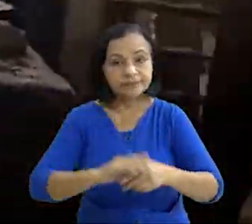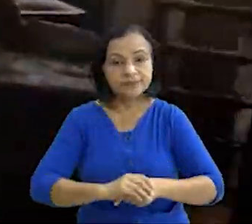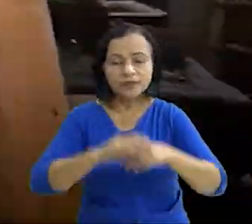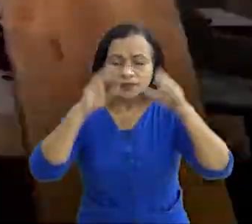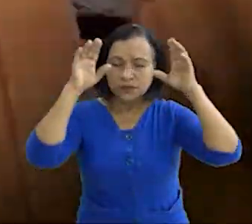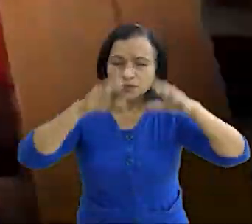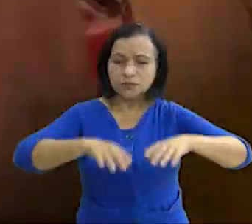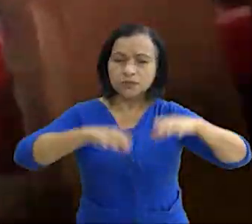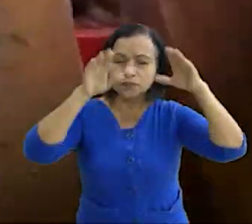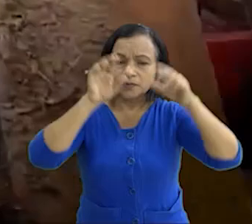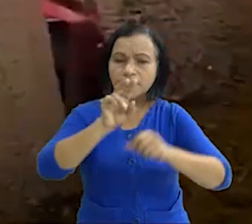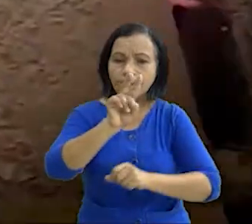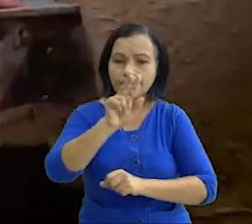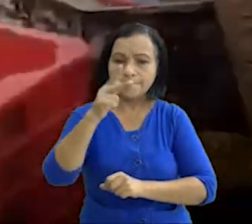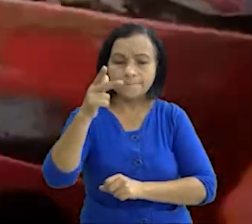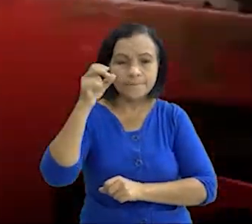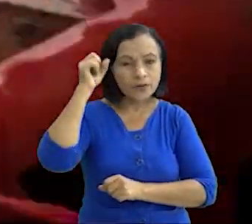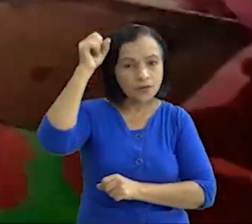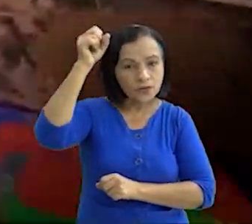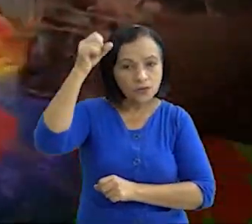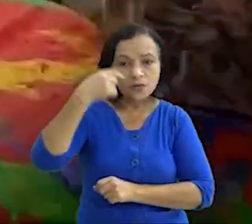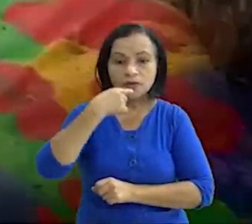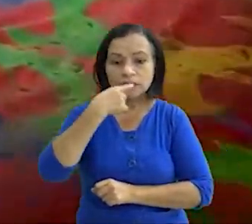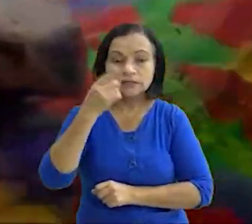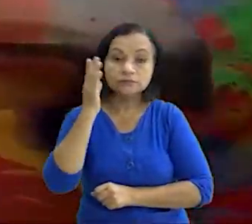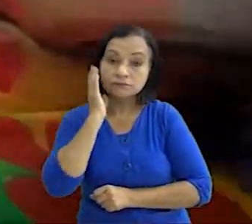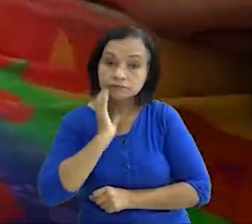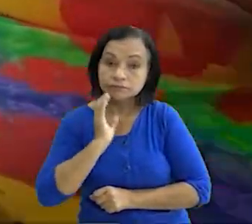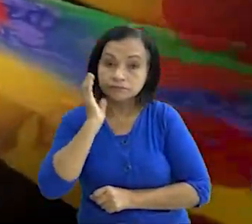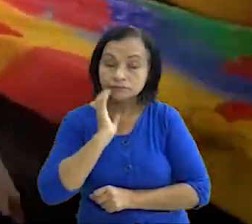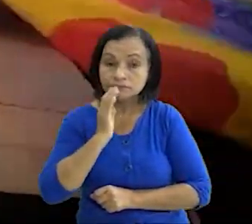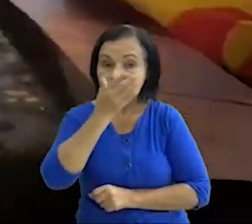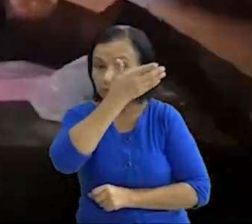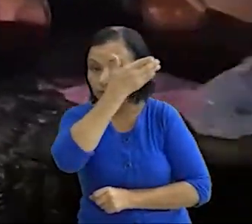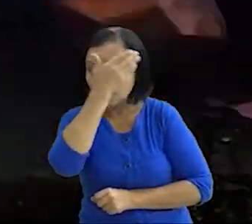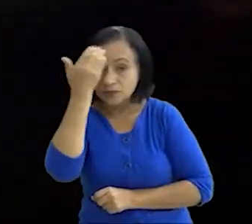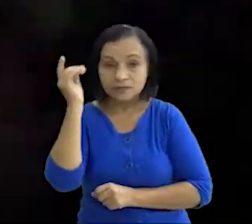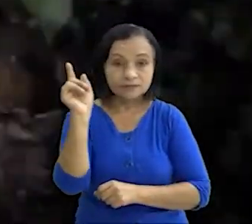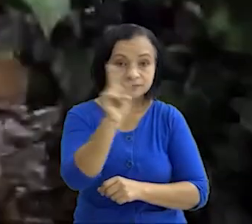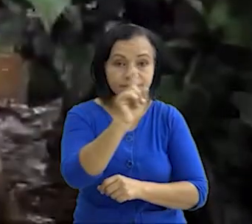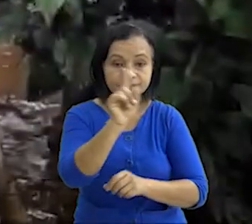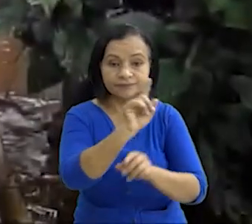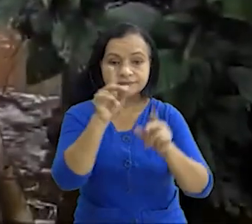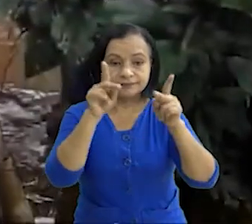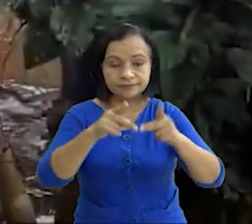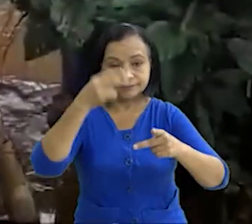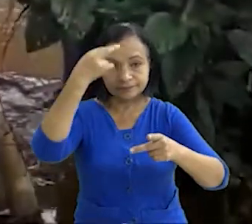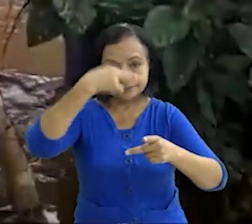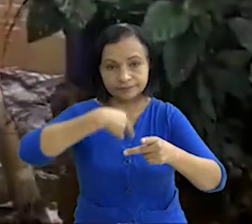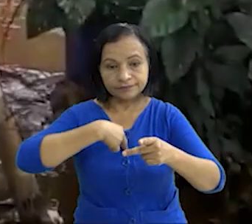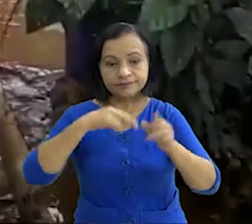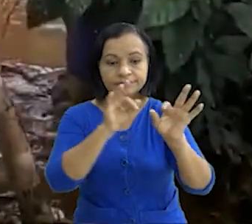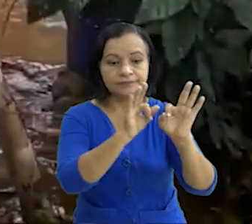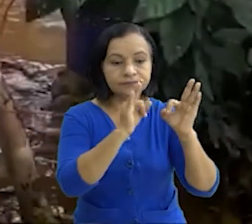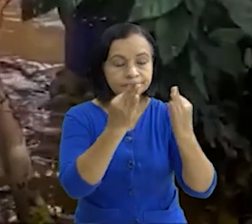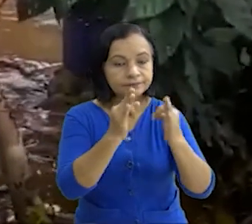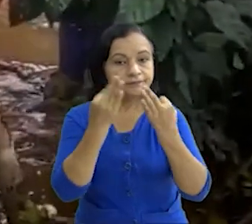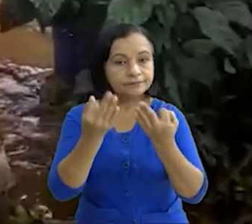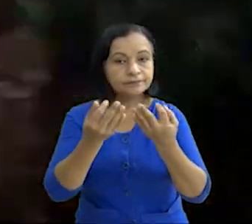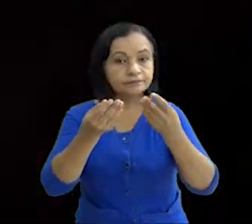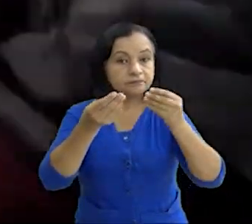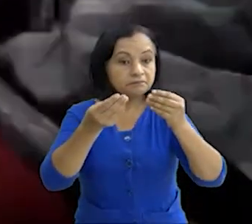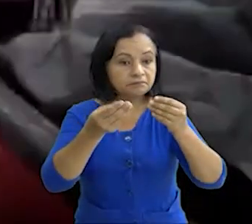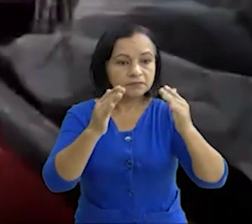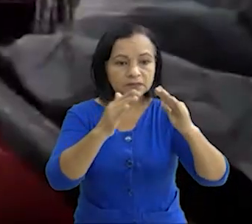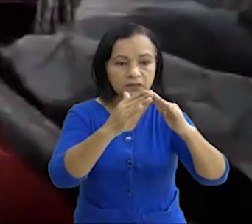Las lluvias de ese 28 de julio dejaban una experiencia inolvidable, tanto para las autoridades como para las familias que perdieron